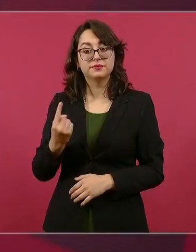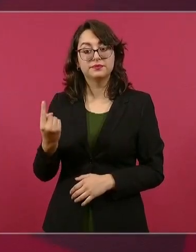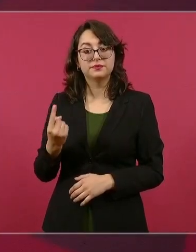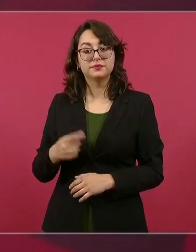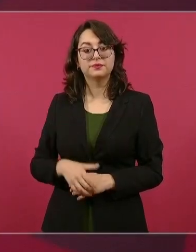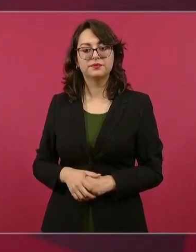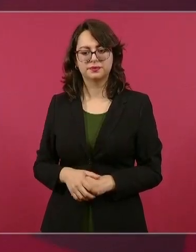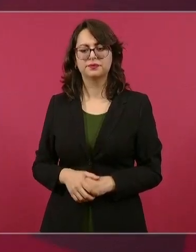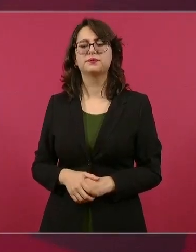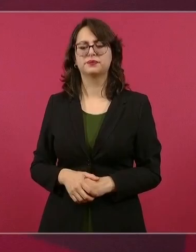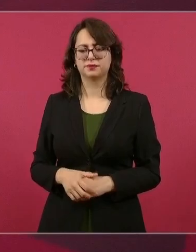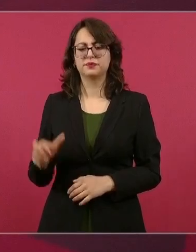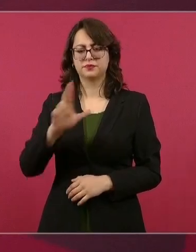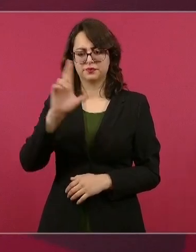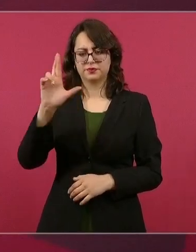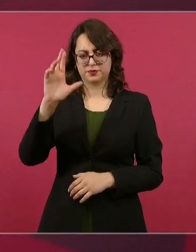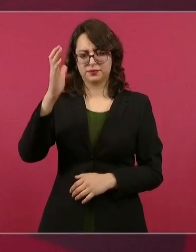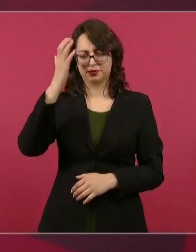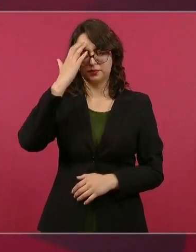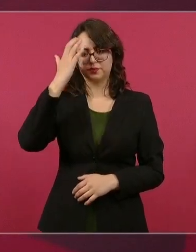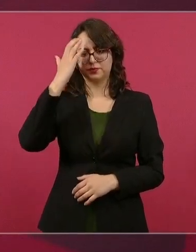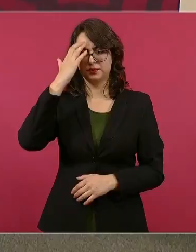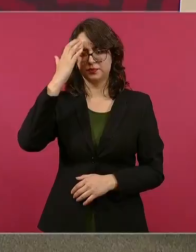Sí, son reconocimientos